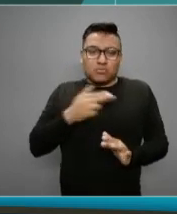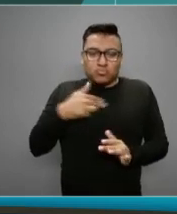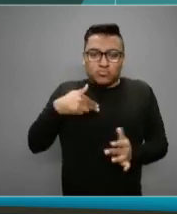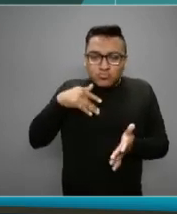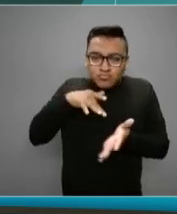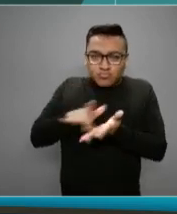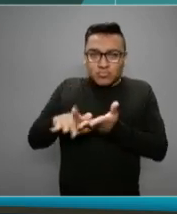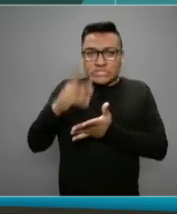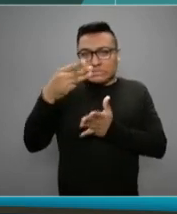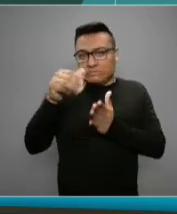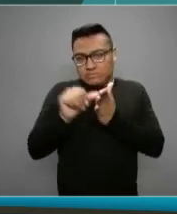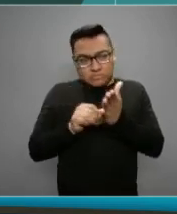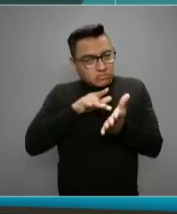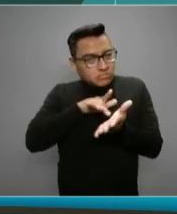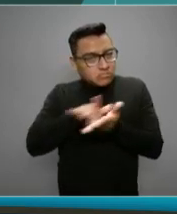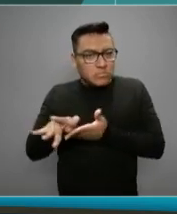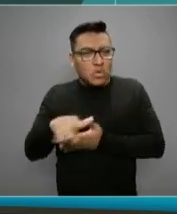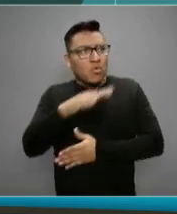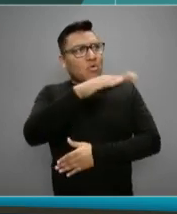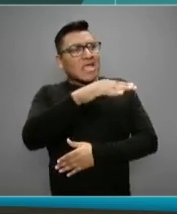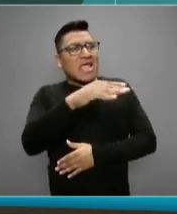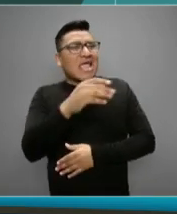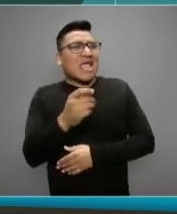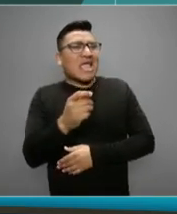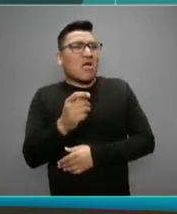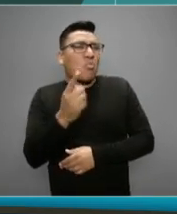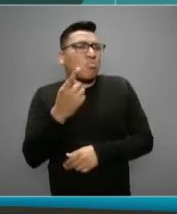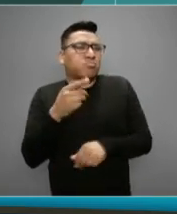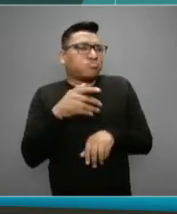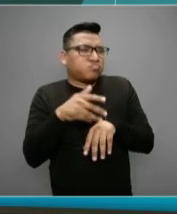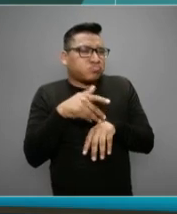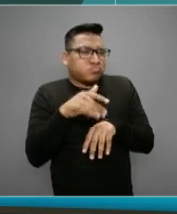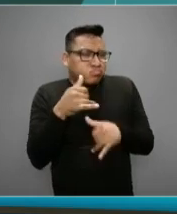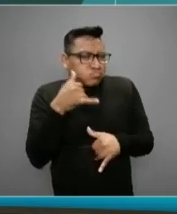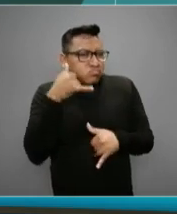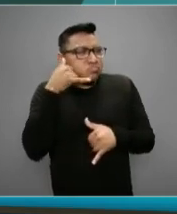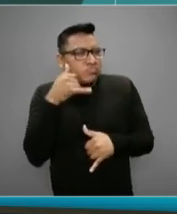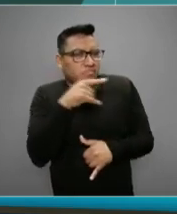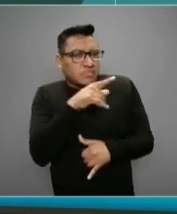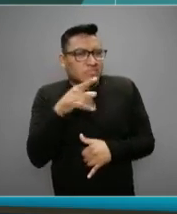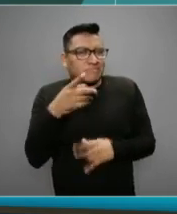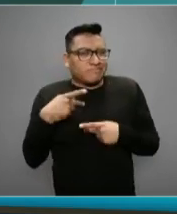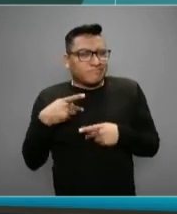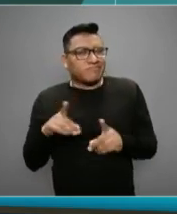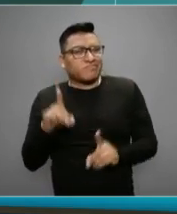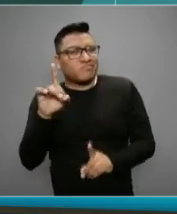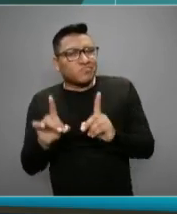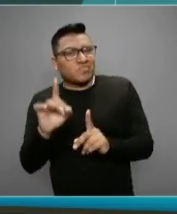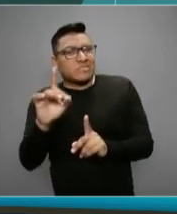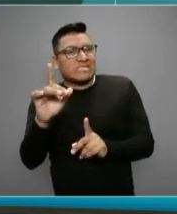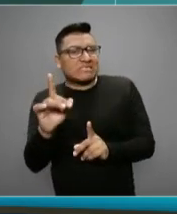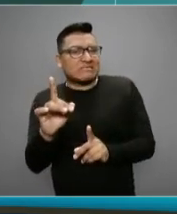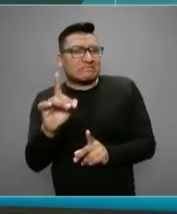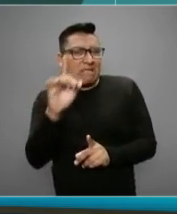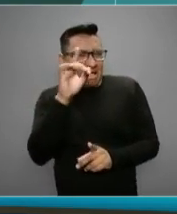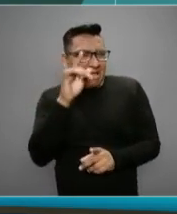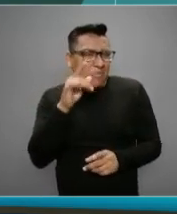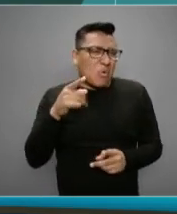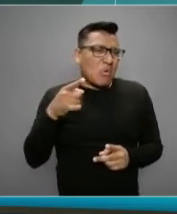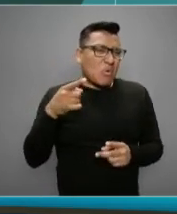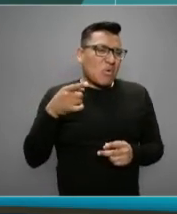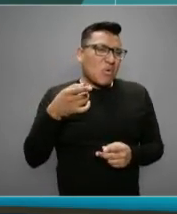3 meses. Bien, ¿algún número al que la gente pueda llamar para dudas, quejas, aclaraciones,